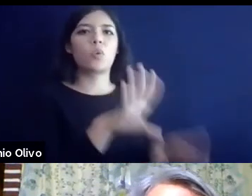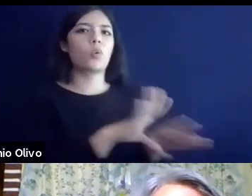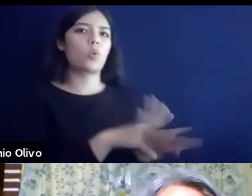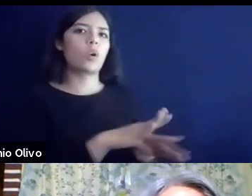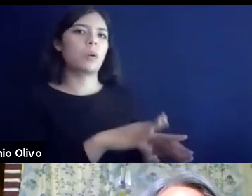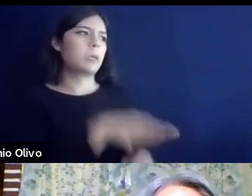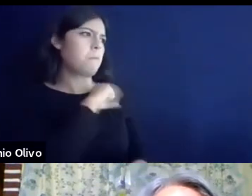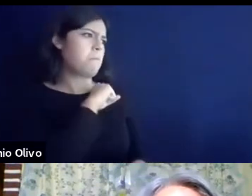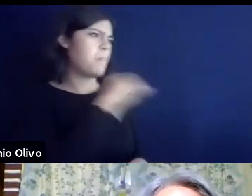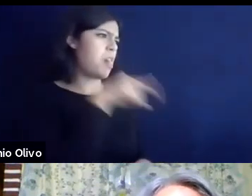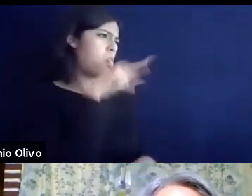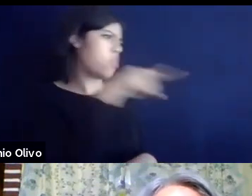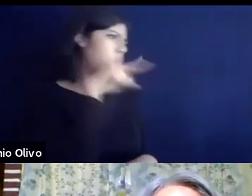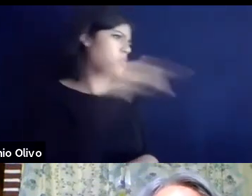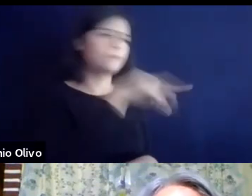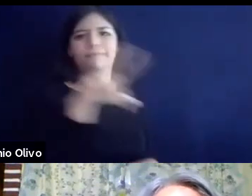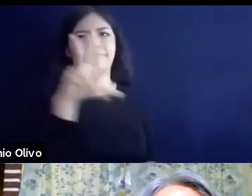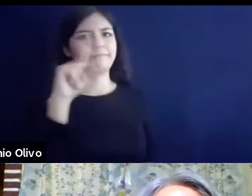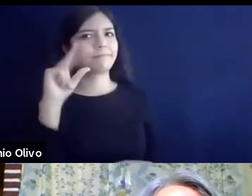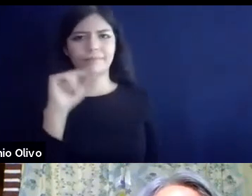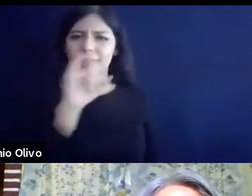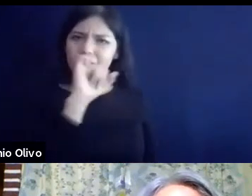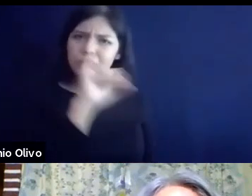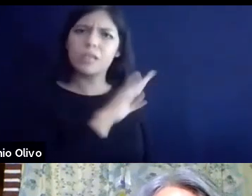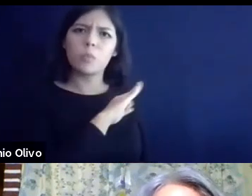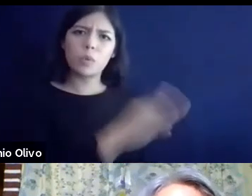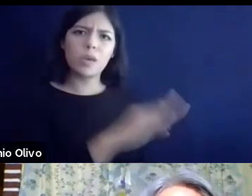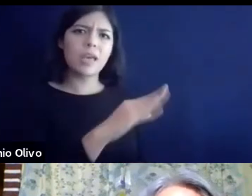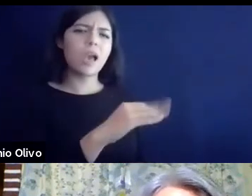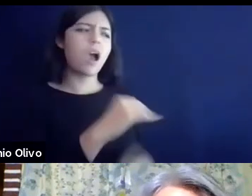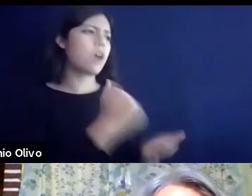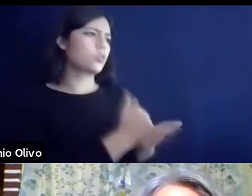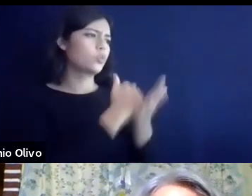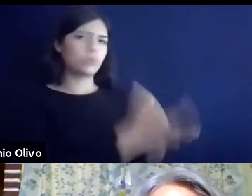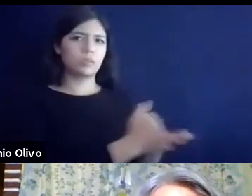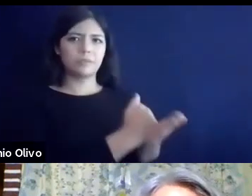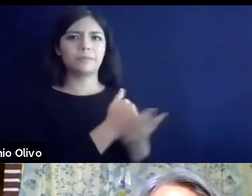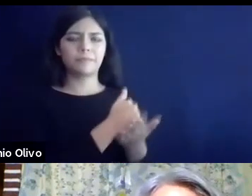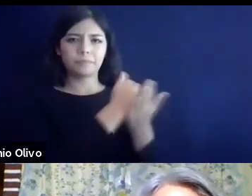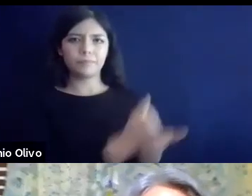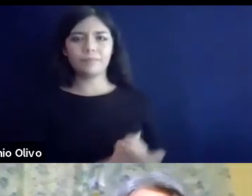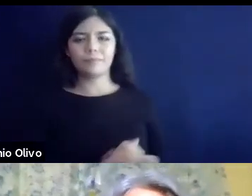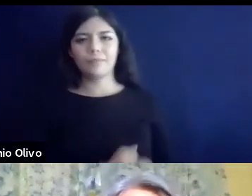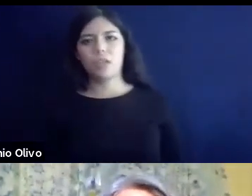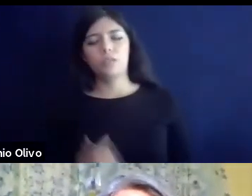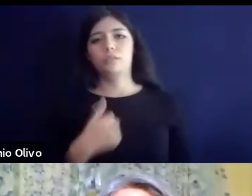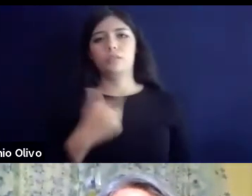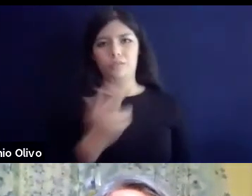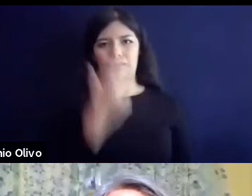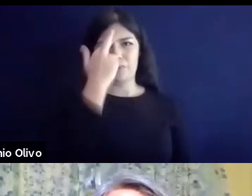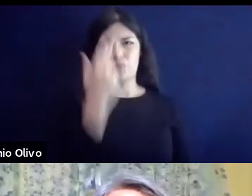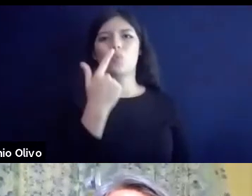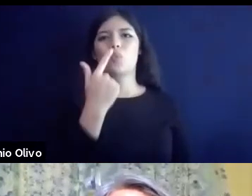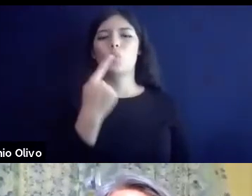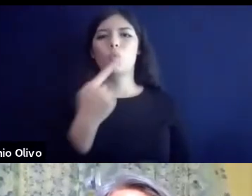su apoyo los niños a algo pueden llegar. Dicen que llegó por ahí un chico con discapacidad